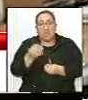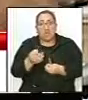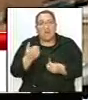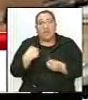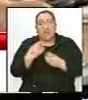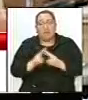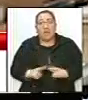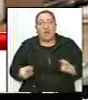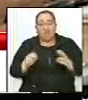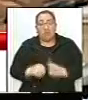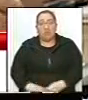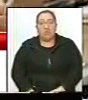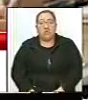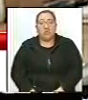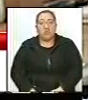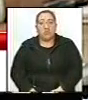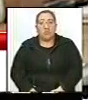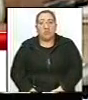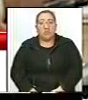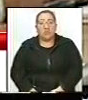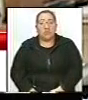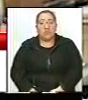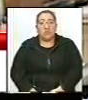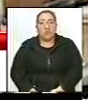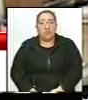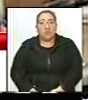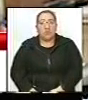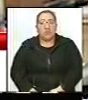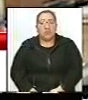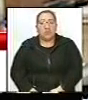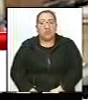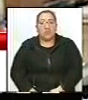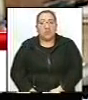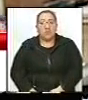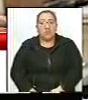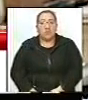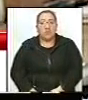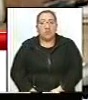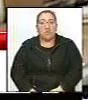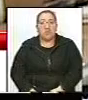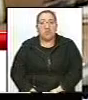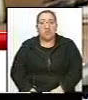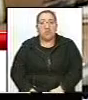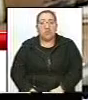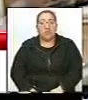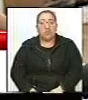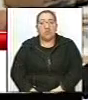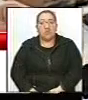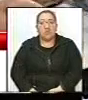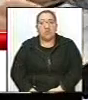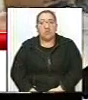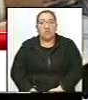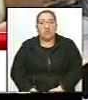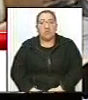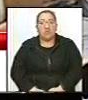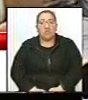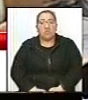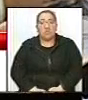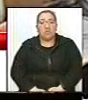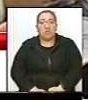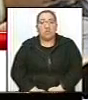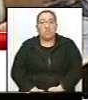tenga el valor agregado a través de todos estos sitios productivos. Aparte de esto, presidente, creo yo que es importante también resaltar